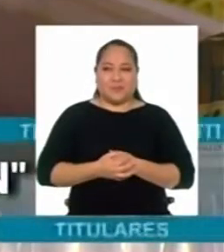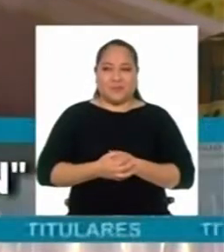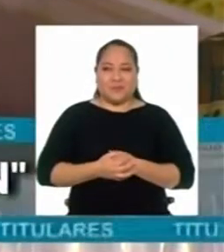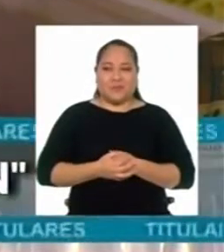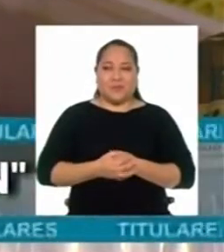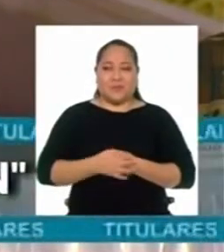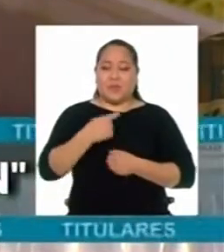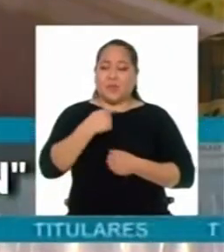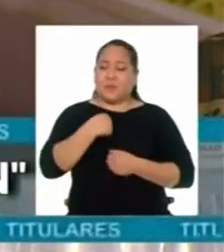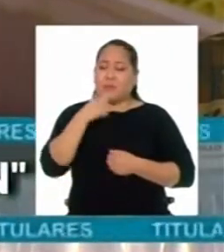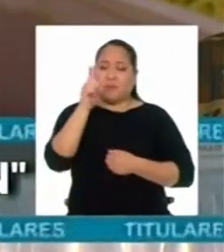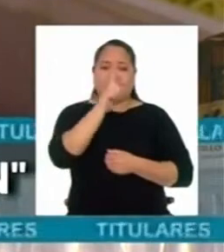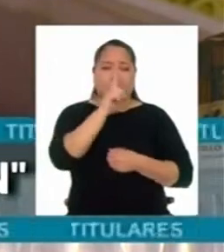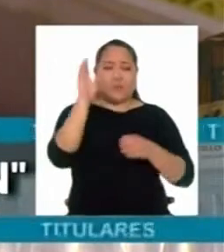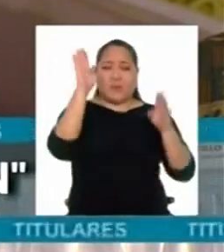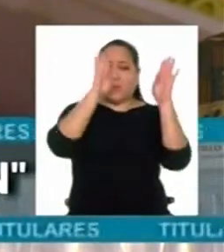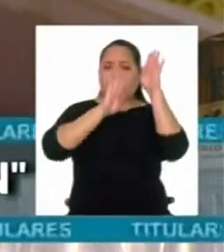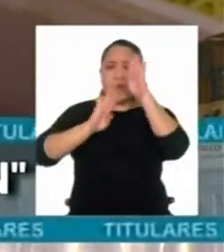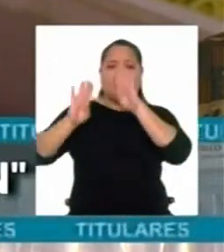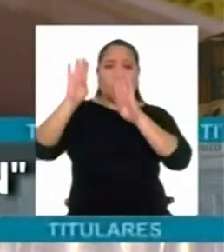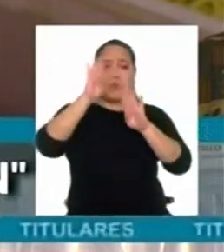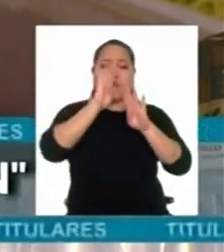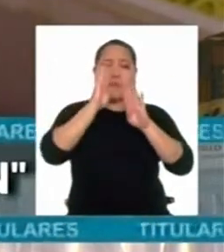A mí no me preocupa